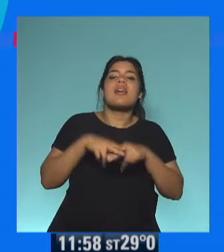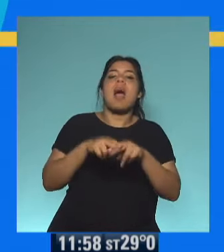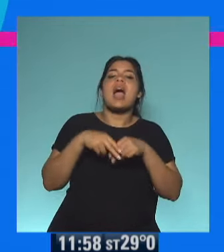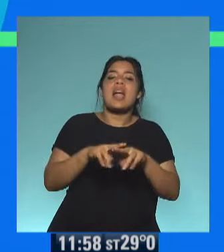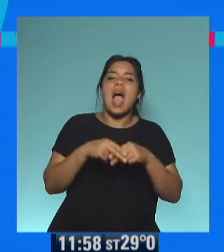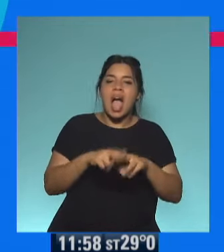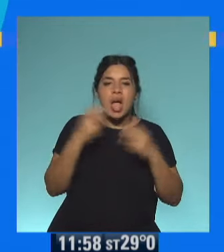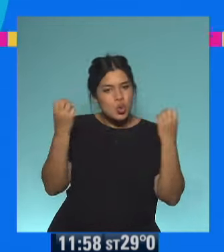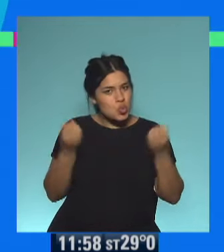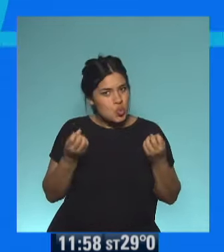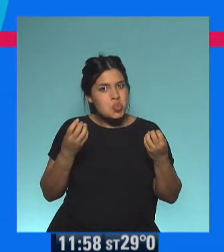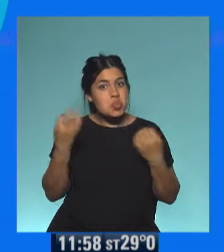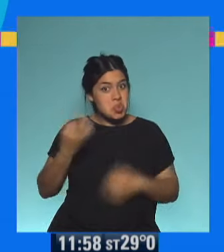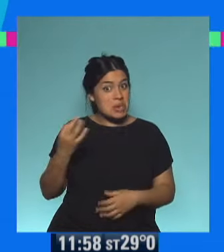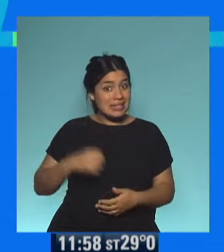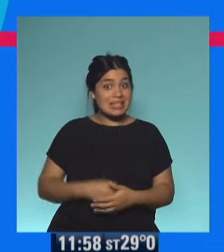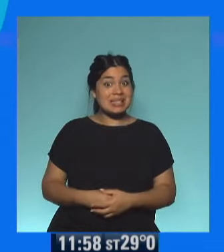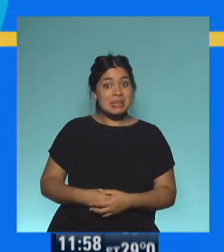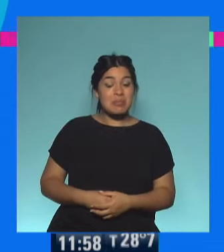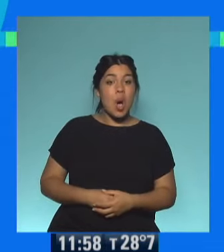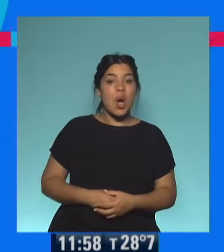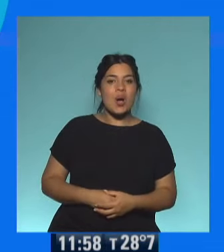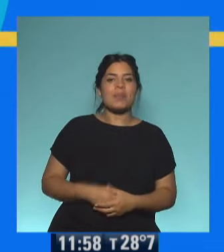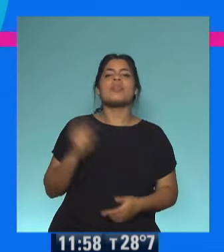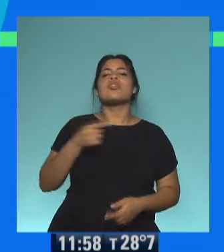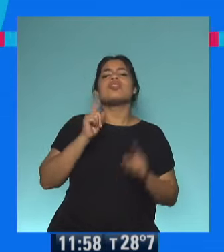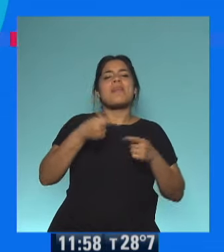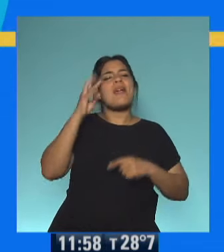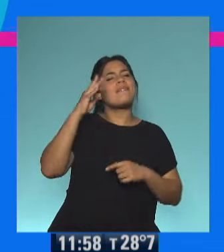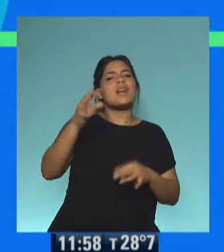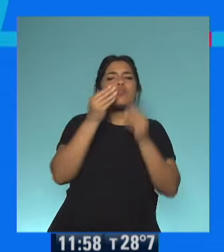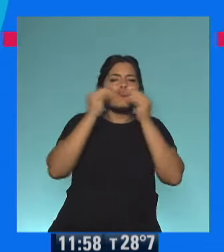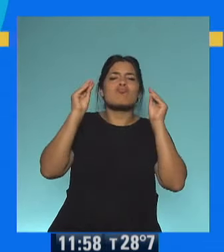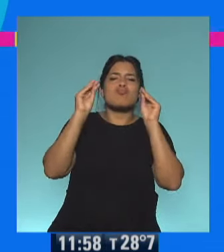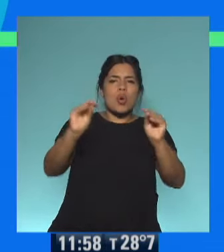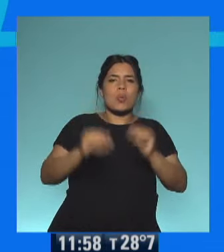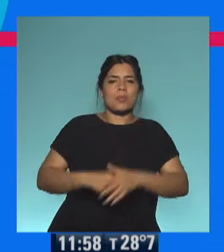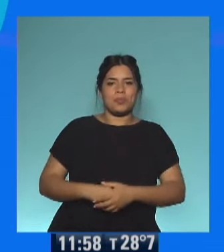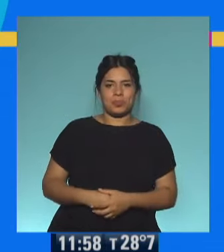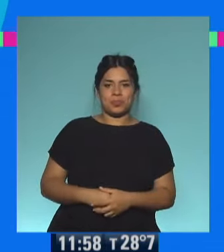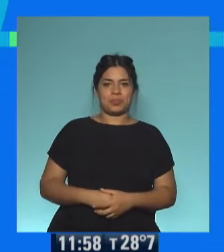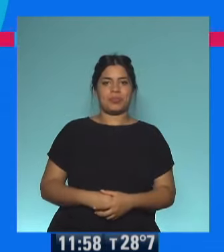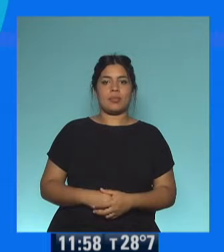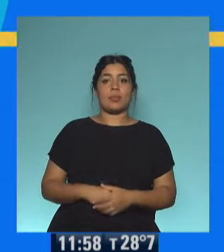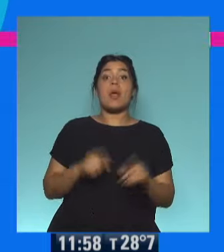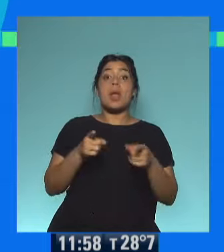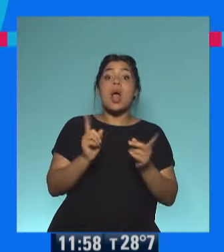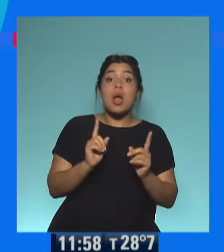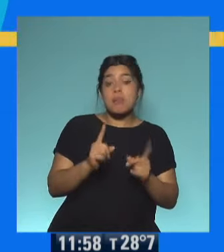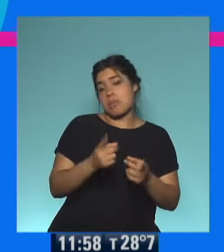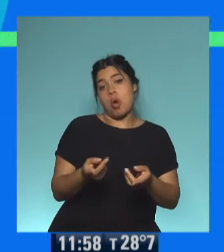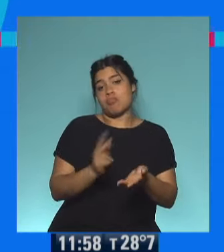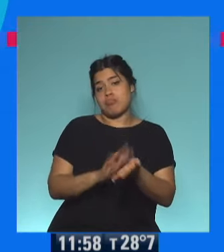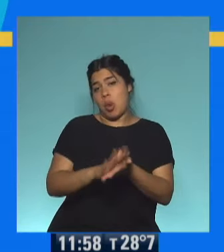hamaca. Mirá, buenísimo eso, Reni. Nosotros también te extrañamos. Te mandamos un beso enorme. Y también Juli, y repetimos